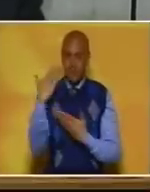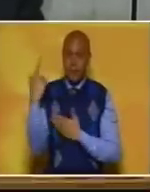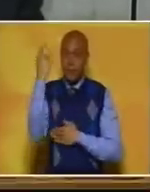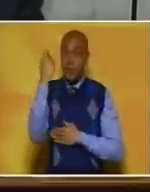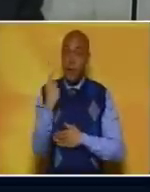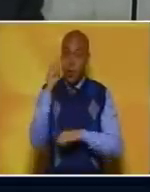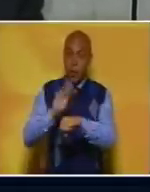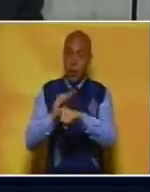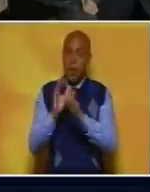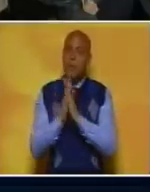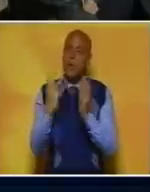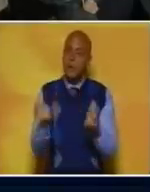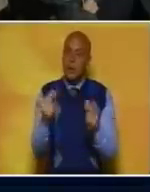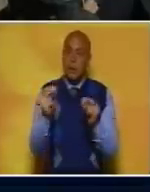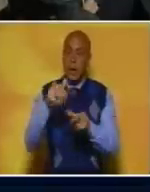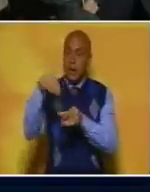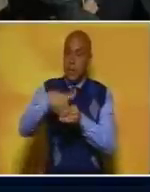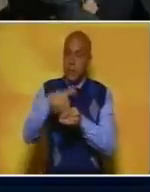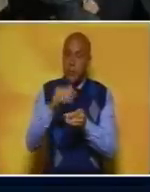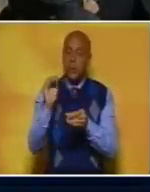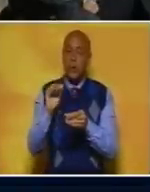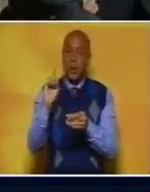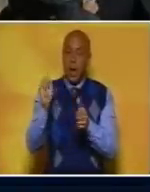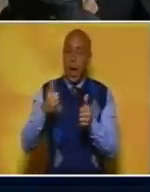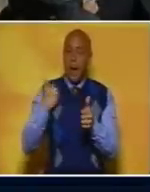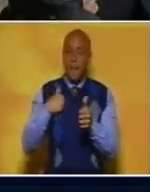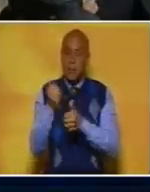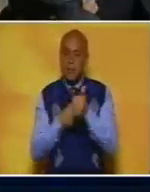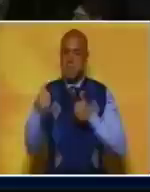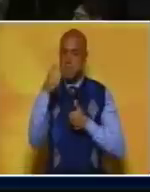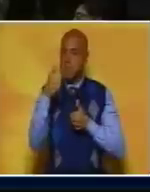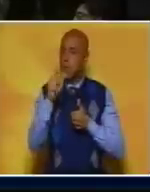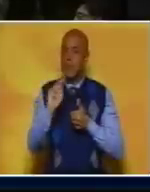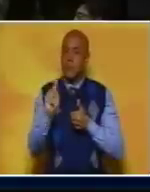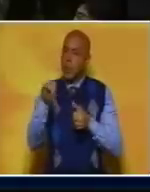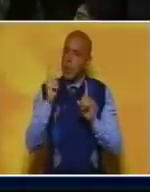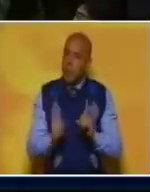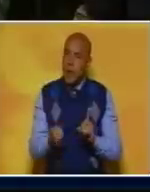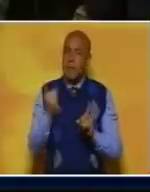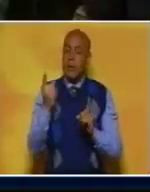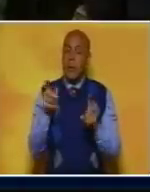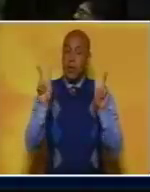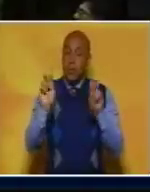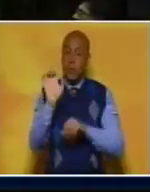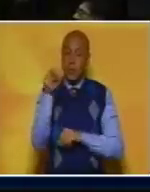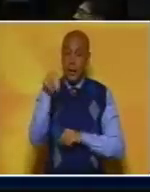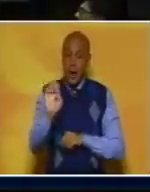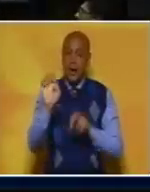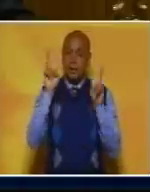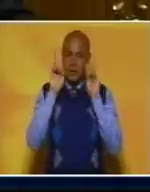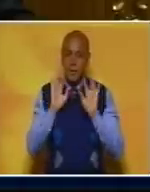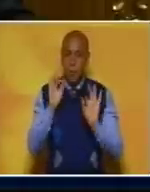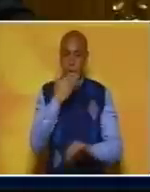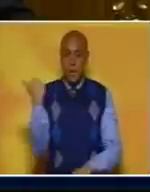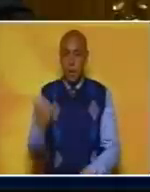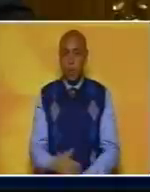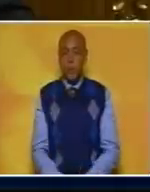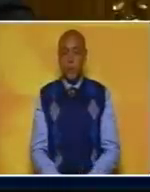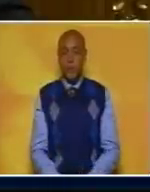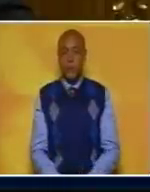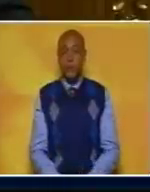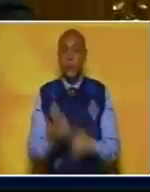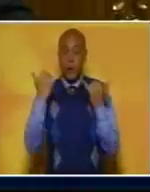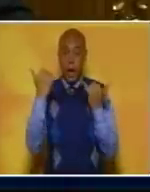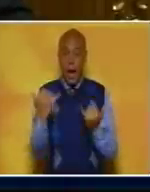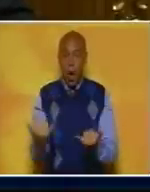pide que se realicen elecciones parlamentarias sin ventajismo, para lo que dijo se necesita un nuevo CNE. Vamos a